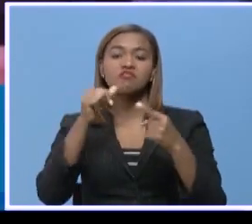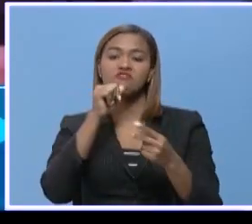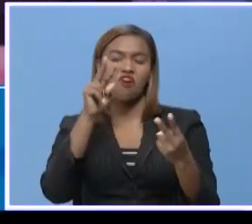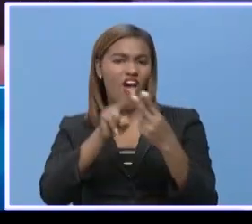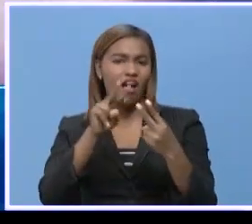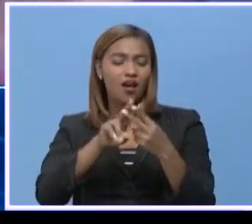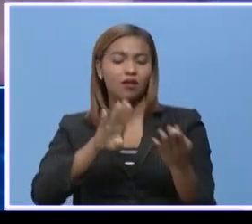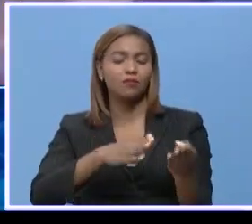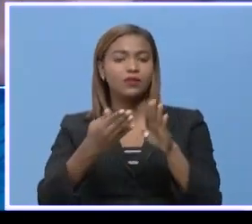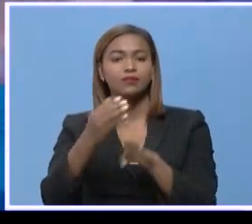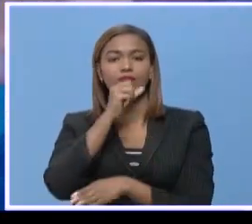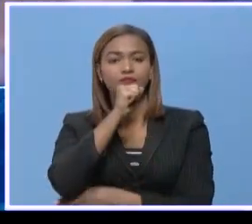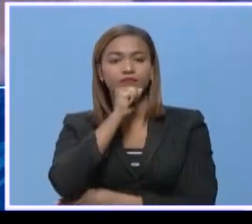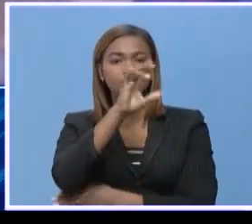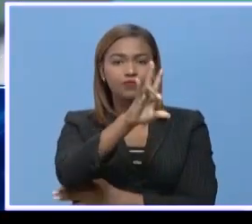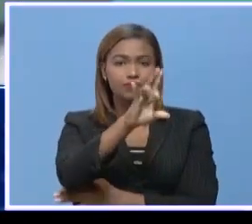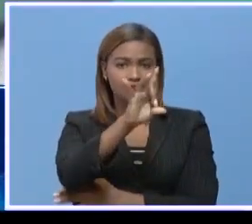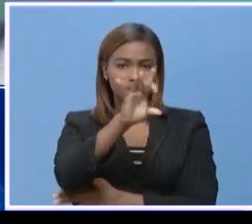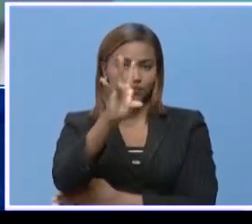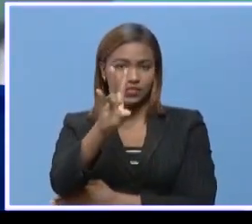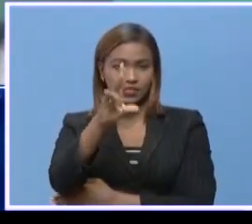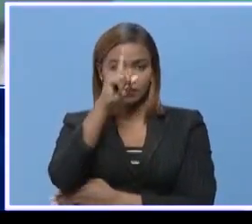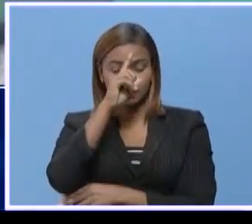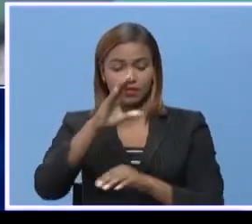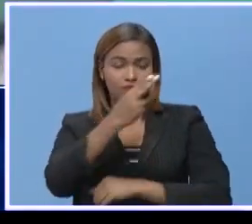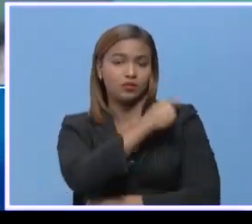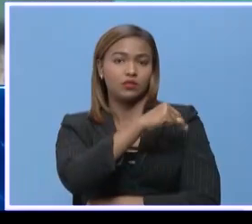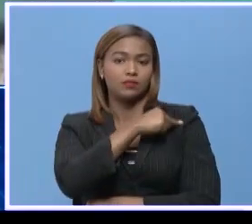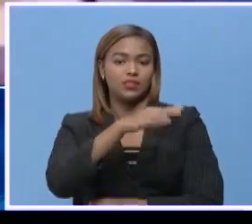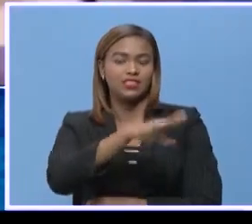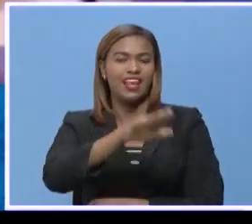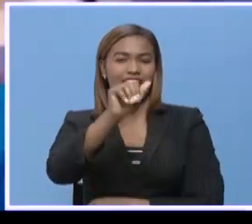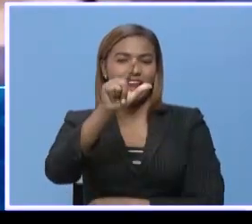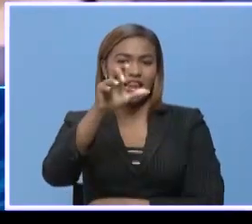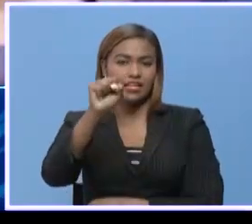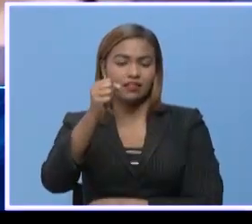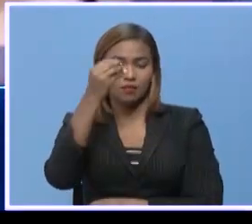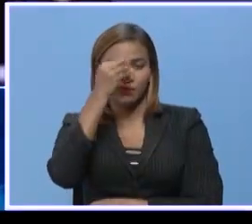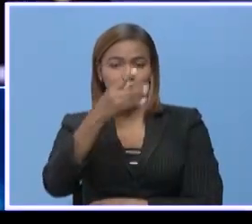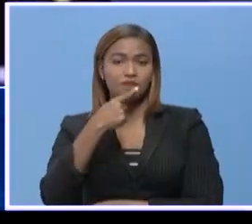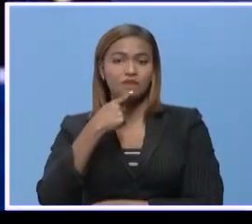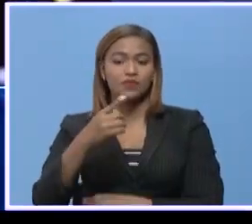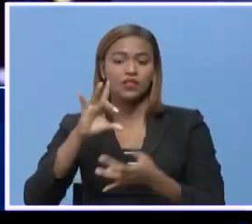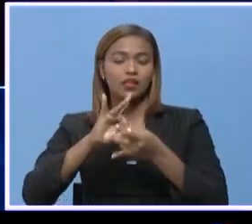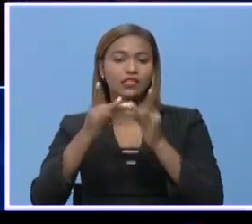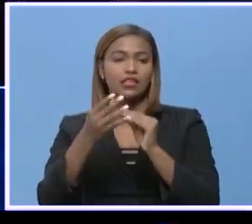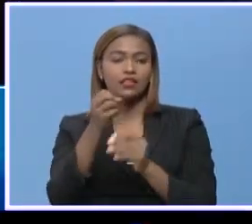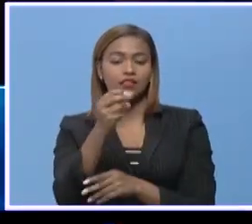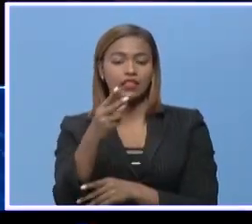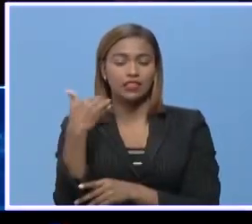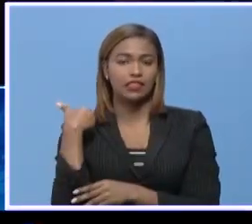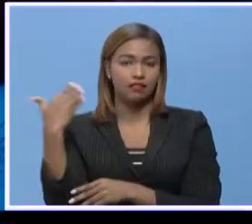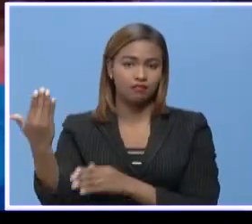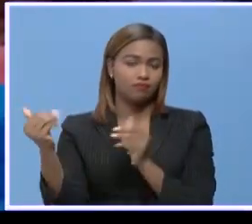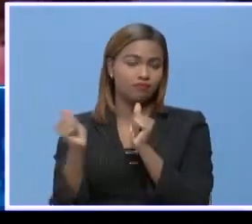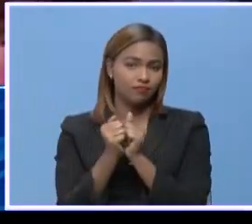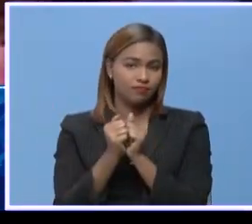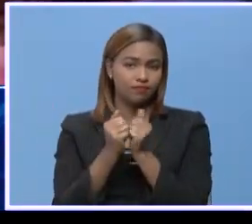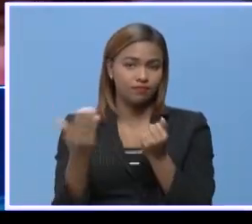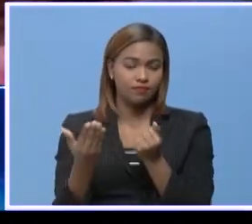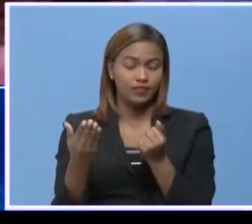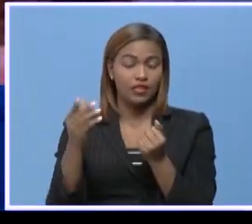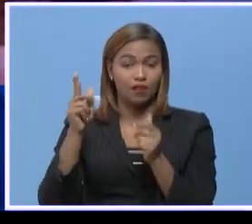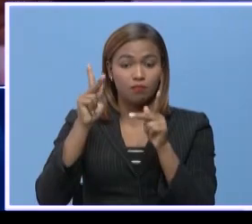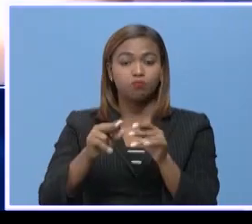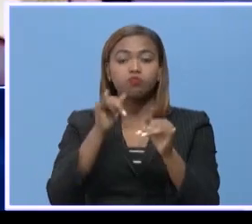desconocidos, murió a los 87 años en un centro médico de Los Ángeles, informa la cadena de televisión que cofundó. Larry King,